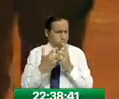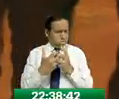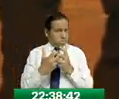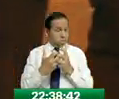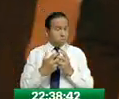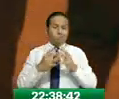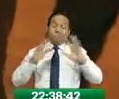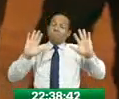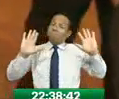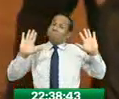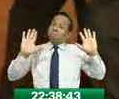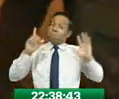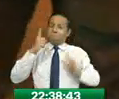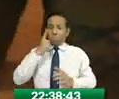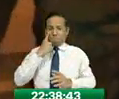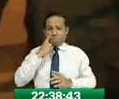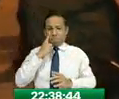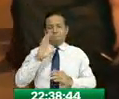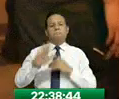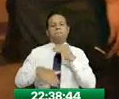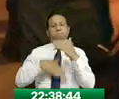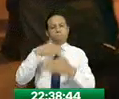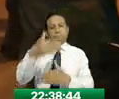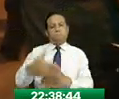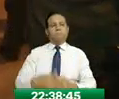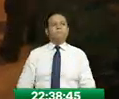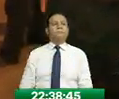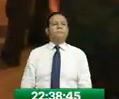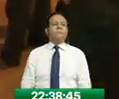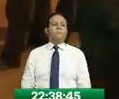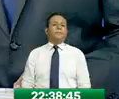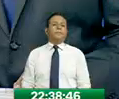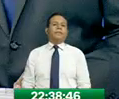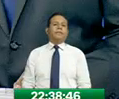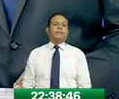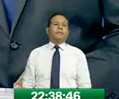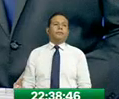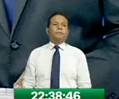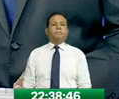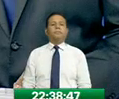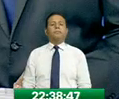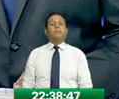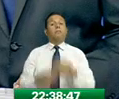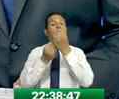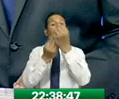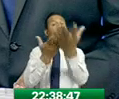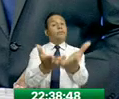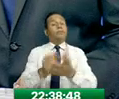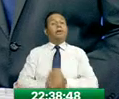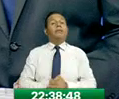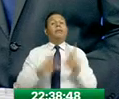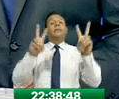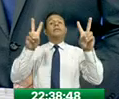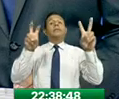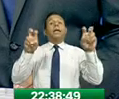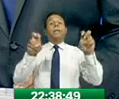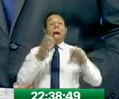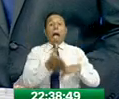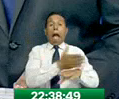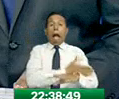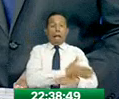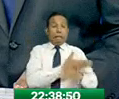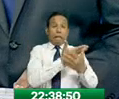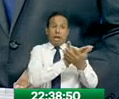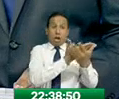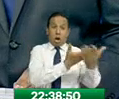relación. Informó Jorge Salazar. Y ahora les informamos que parte de mercadería robada en la provincia